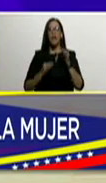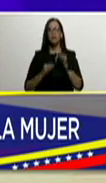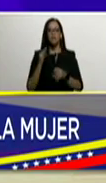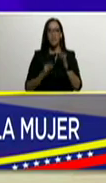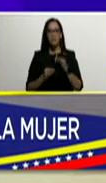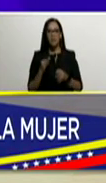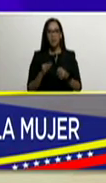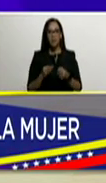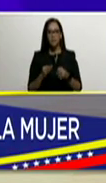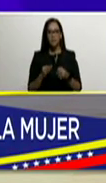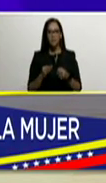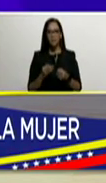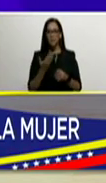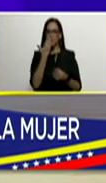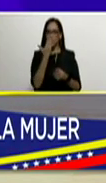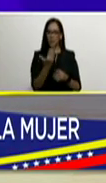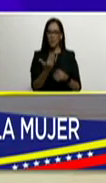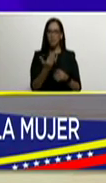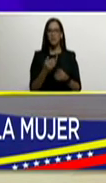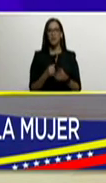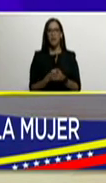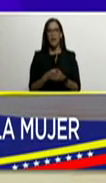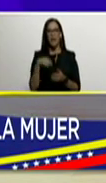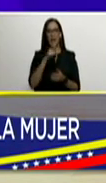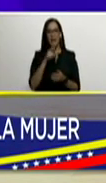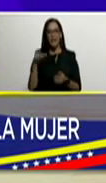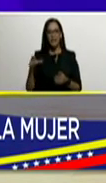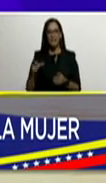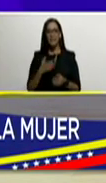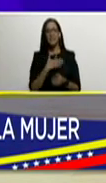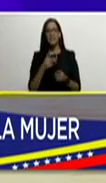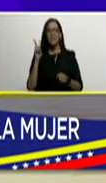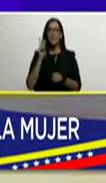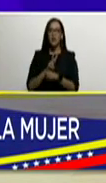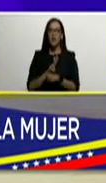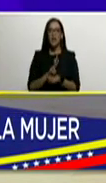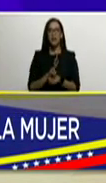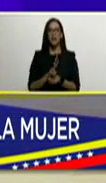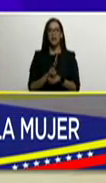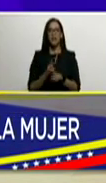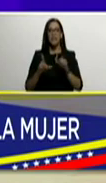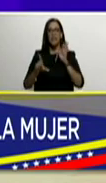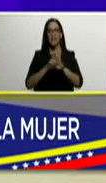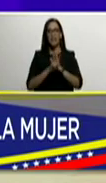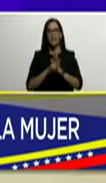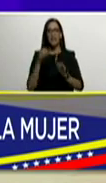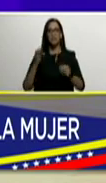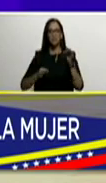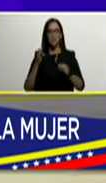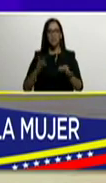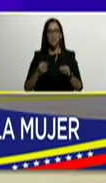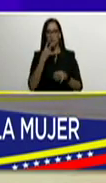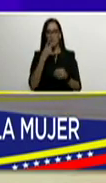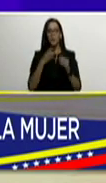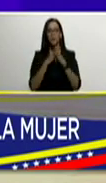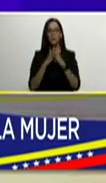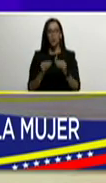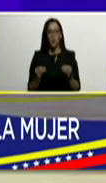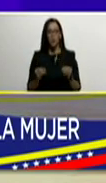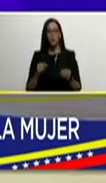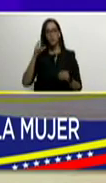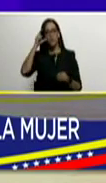justicia, frente a la gente que pretende violar la legalidad y la justicia. Lo vemos todos los días